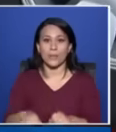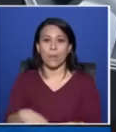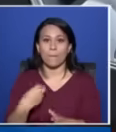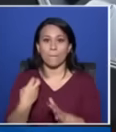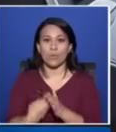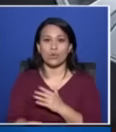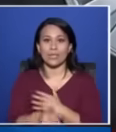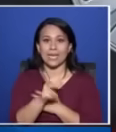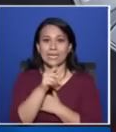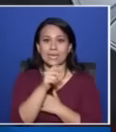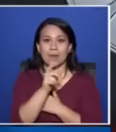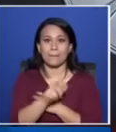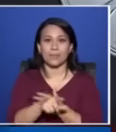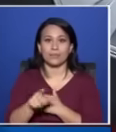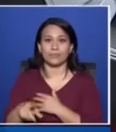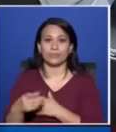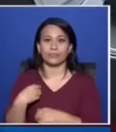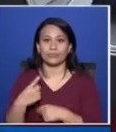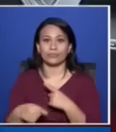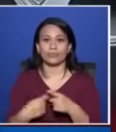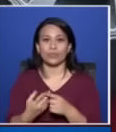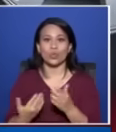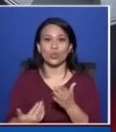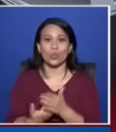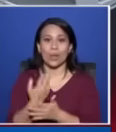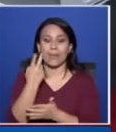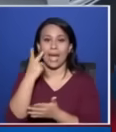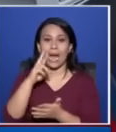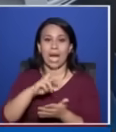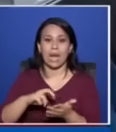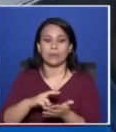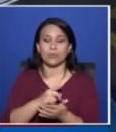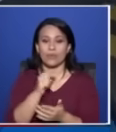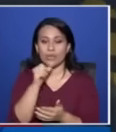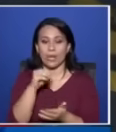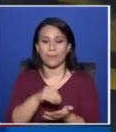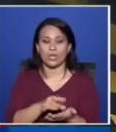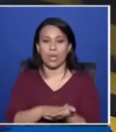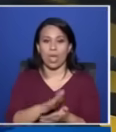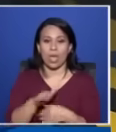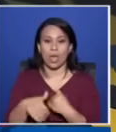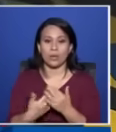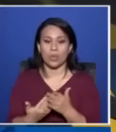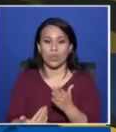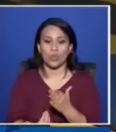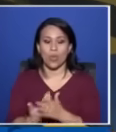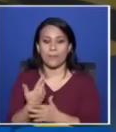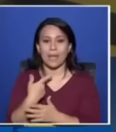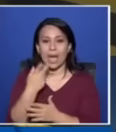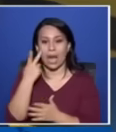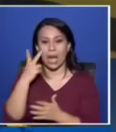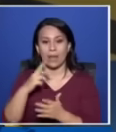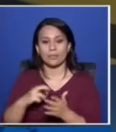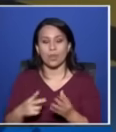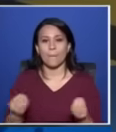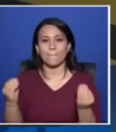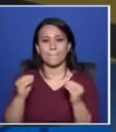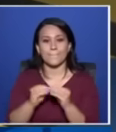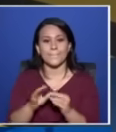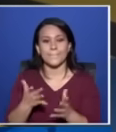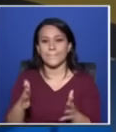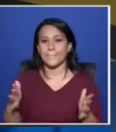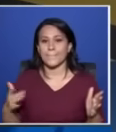sanción al momento de haber efectuado una revisión en un lugar no acreditado, y mucho más aún con una revisión vehicular que no